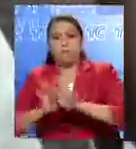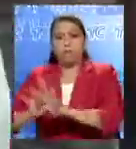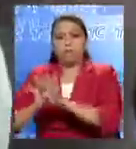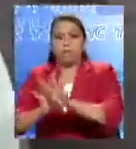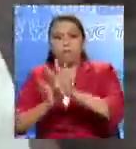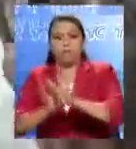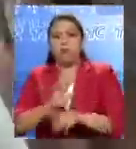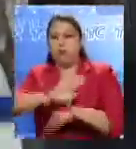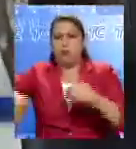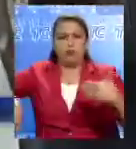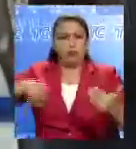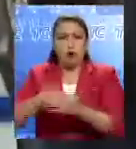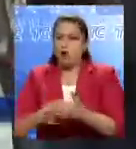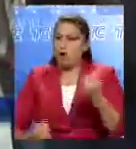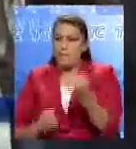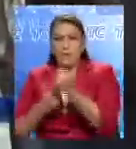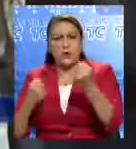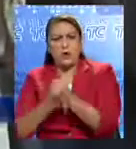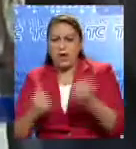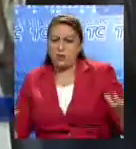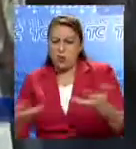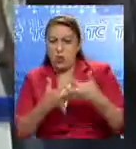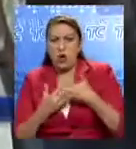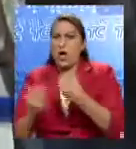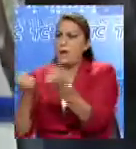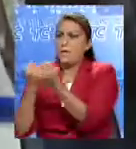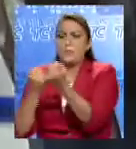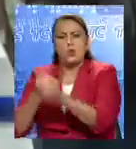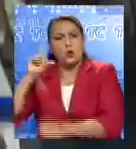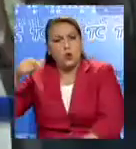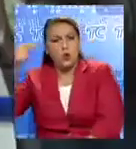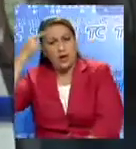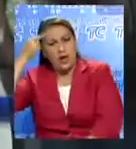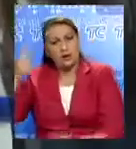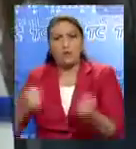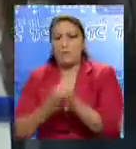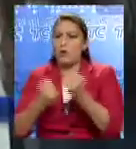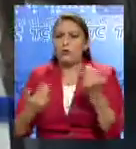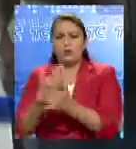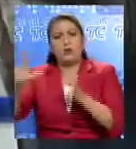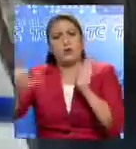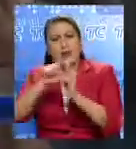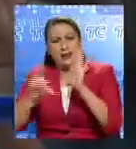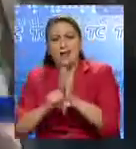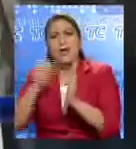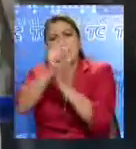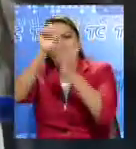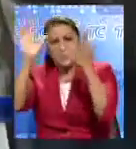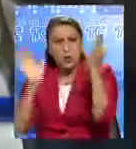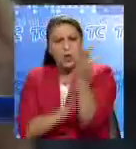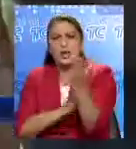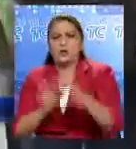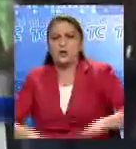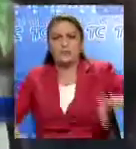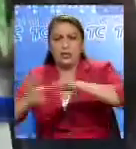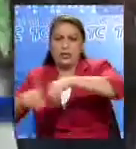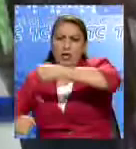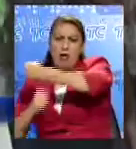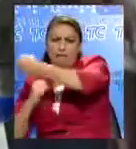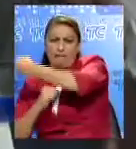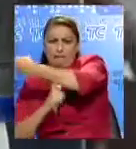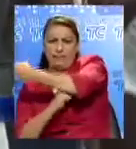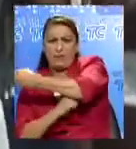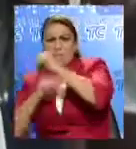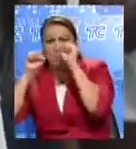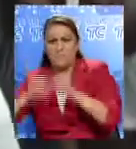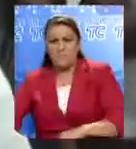corazones, mentes que apoyan no solamente la revolución del trabajo, que apoyan un proyecto político que desde sus cimientos, desde sus inicios, ha